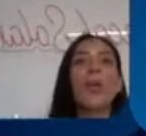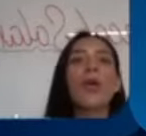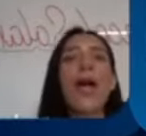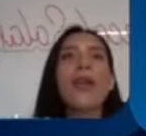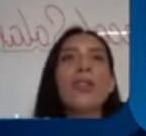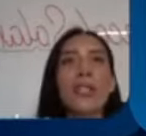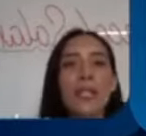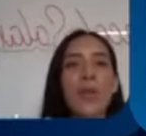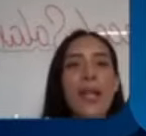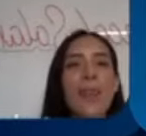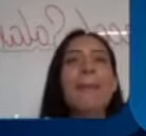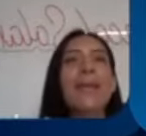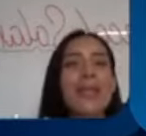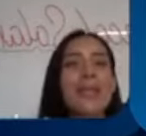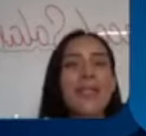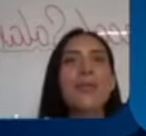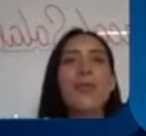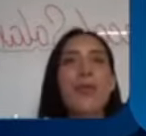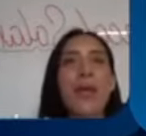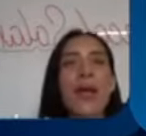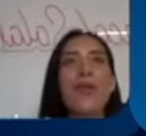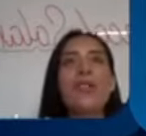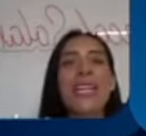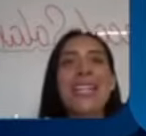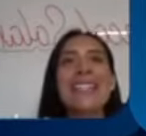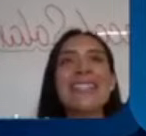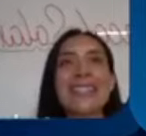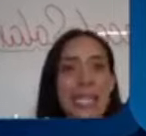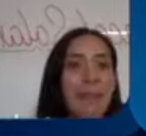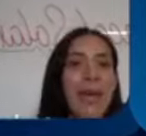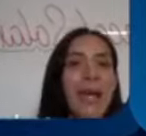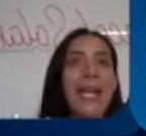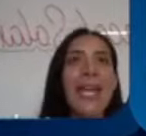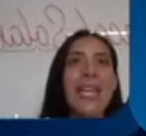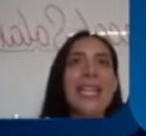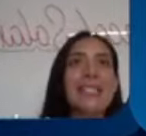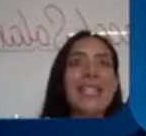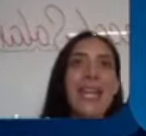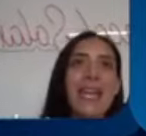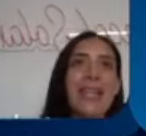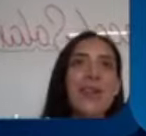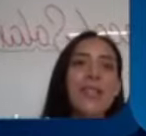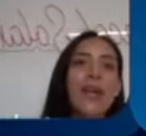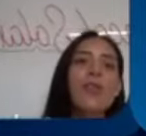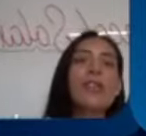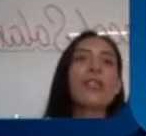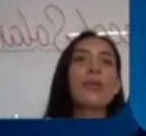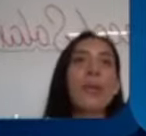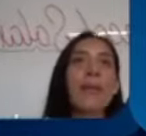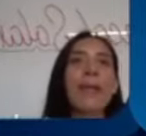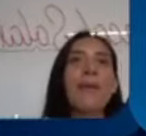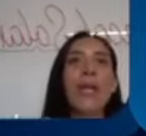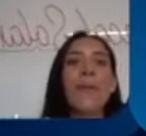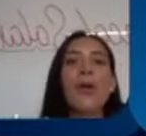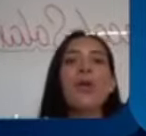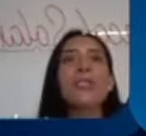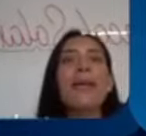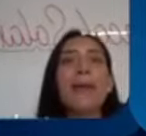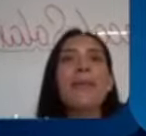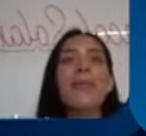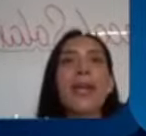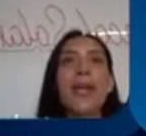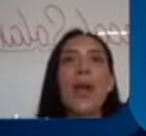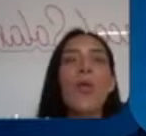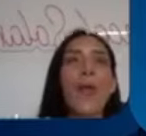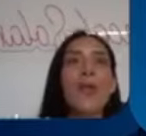como Carlos Loret de Mola también están involucrados en este tema, es, digo, ya no nos sorprende, pero